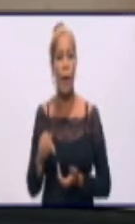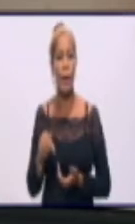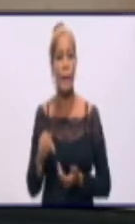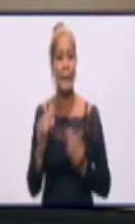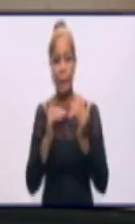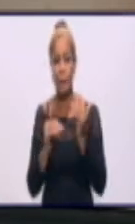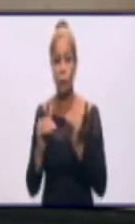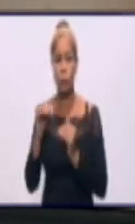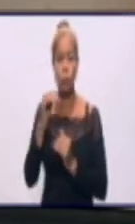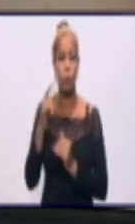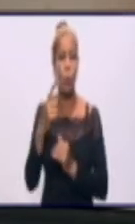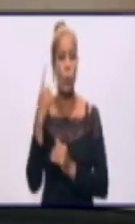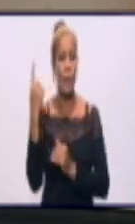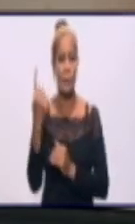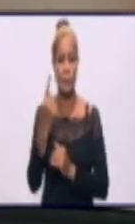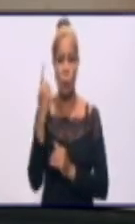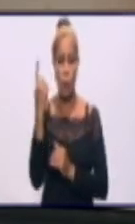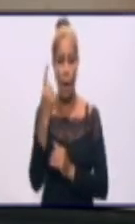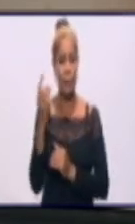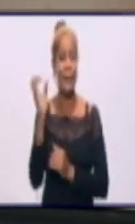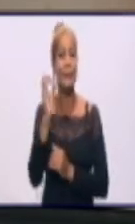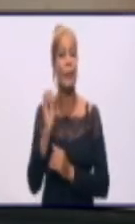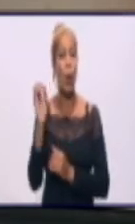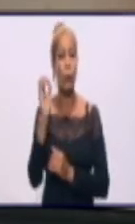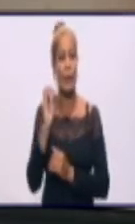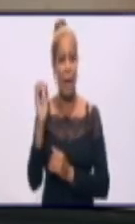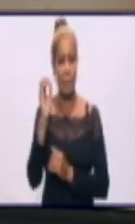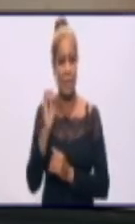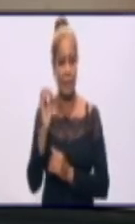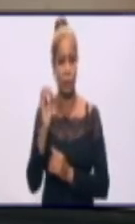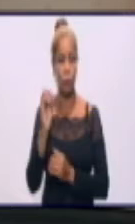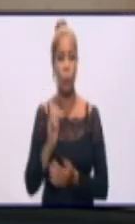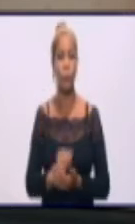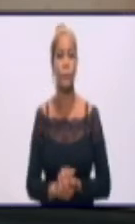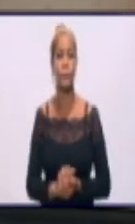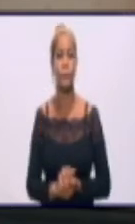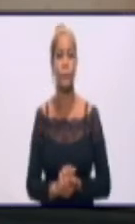Ordenamiento Territorial y Urbanismo. Partiendo de esa premisa